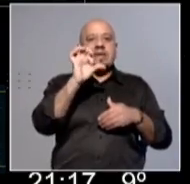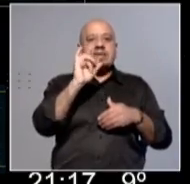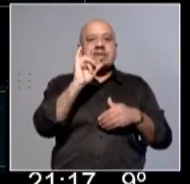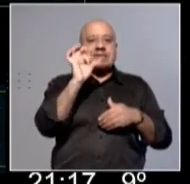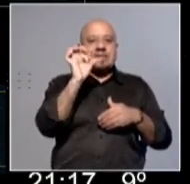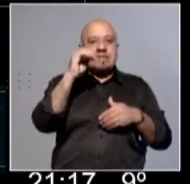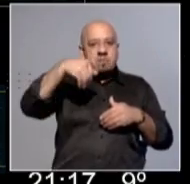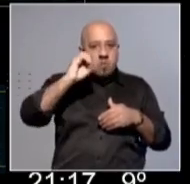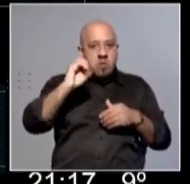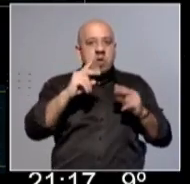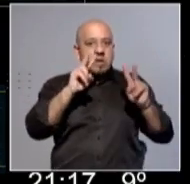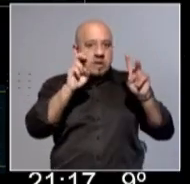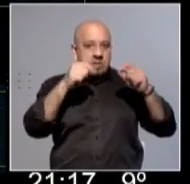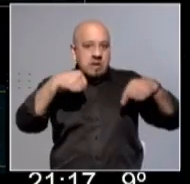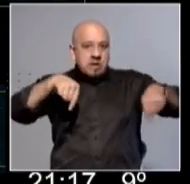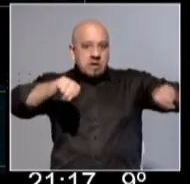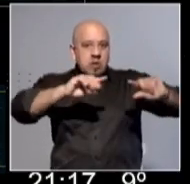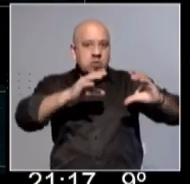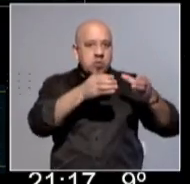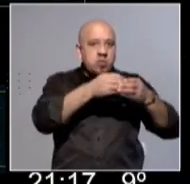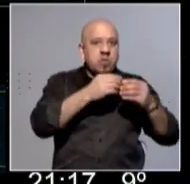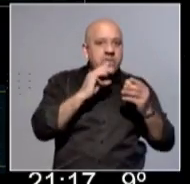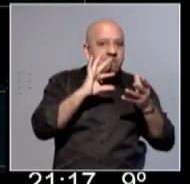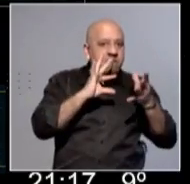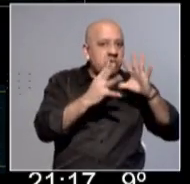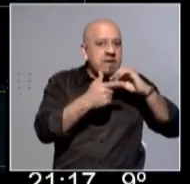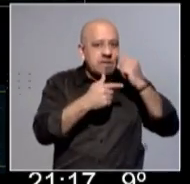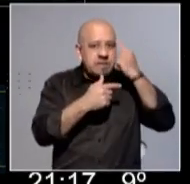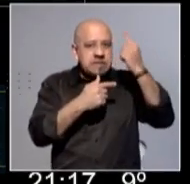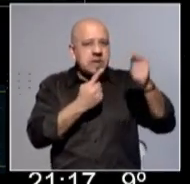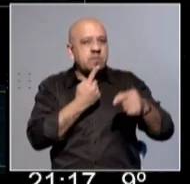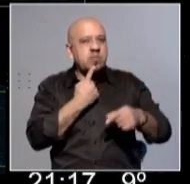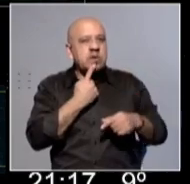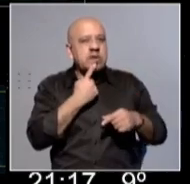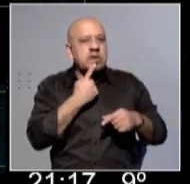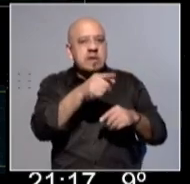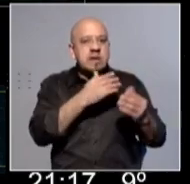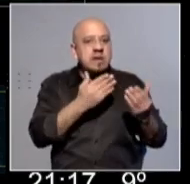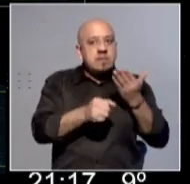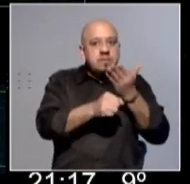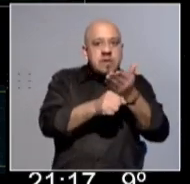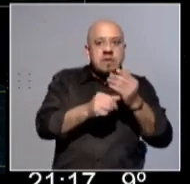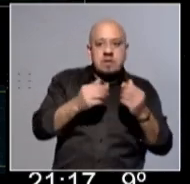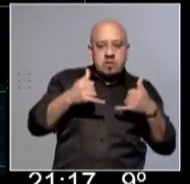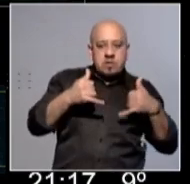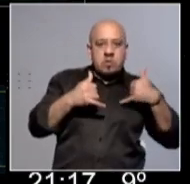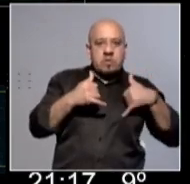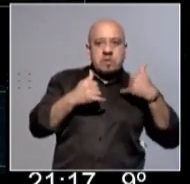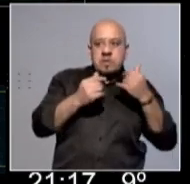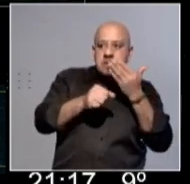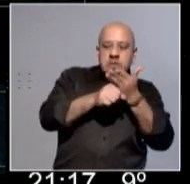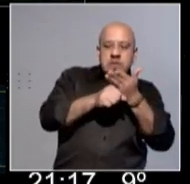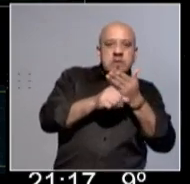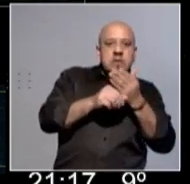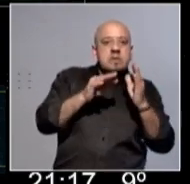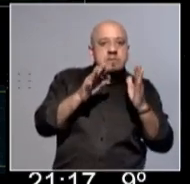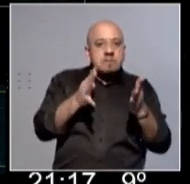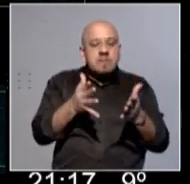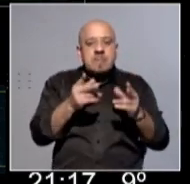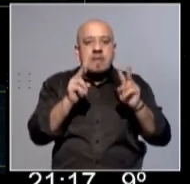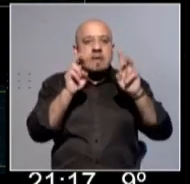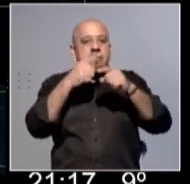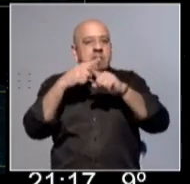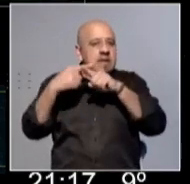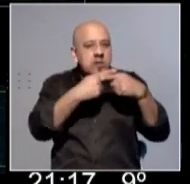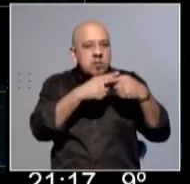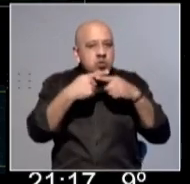están capaz que sí más cercanos a la izquierda, que reclaman esta necesidad de justamente volver y consolidar la